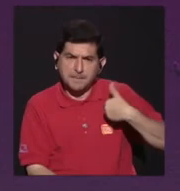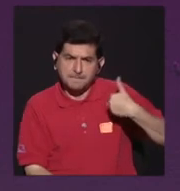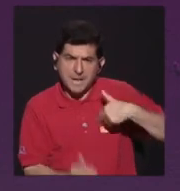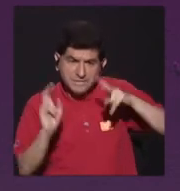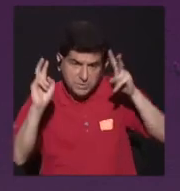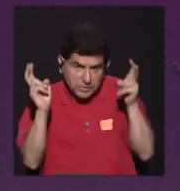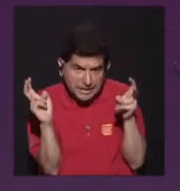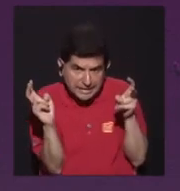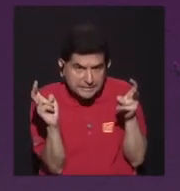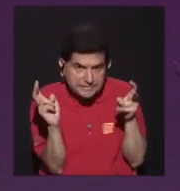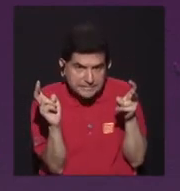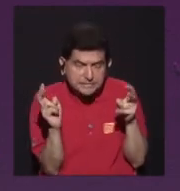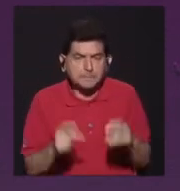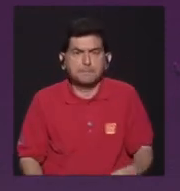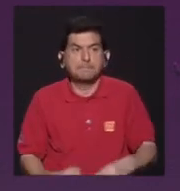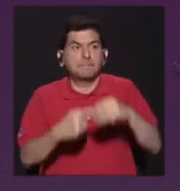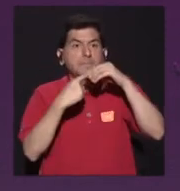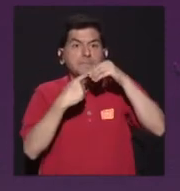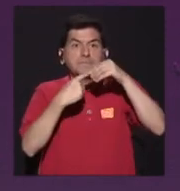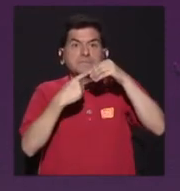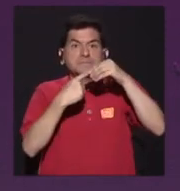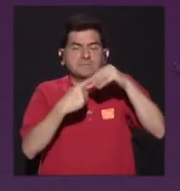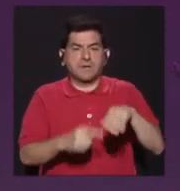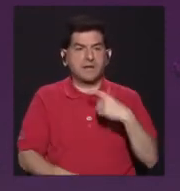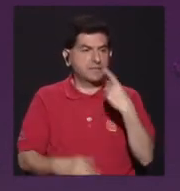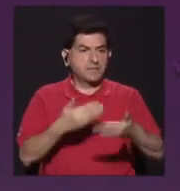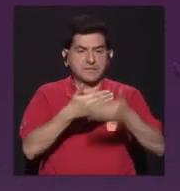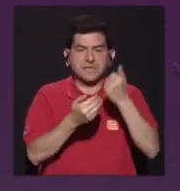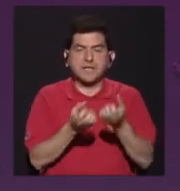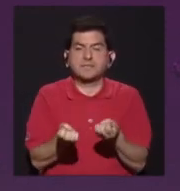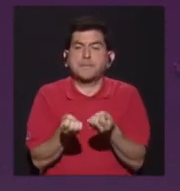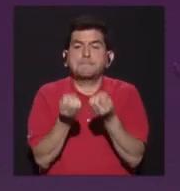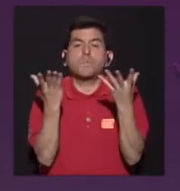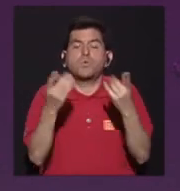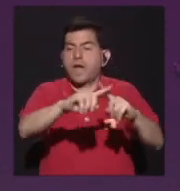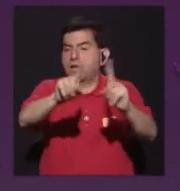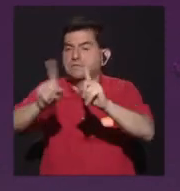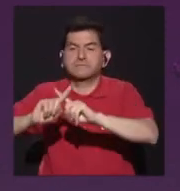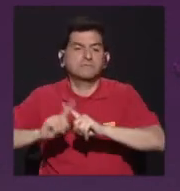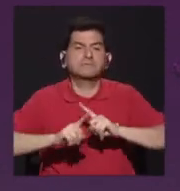es primordial hacerlo, como lo decíamos, en plural, ¿verdad?